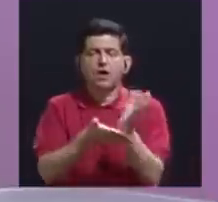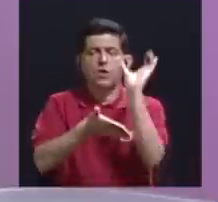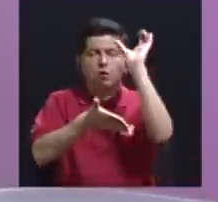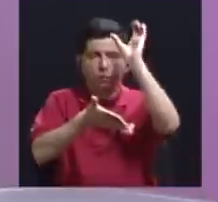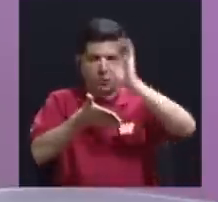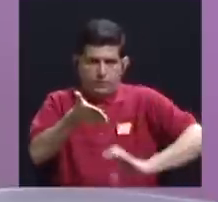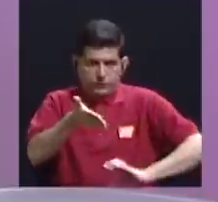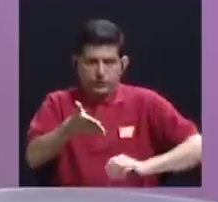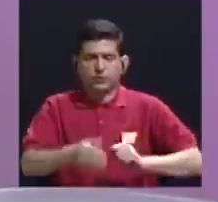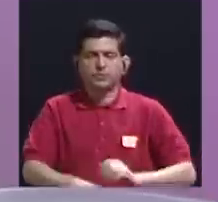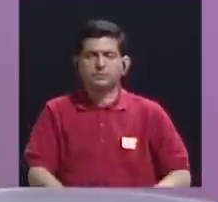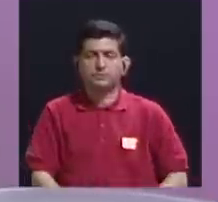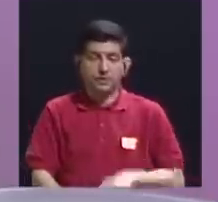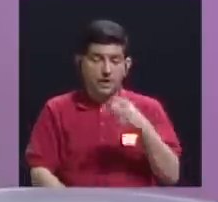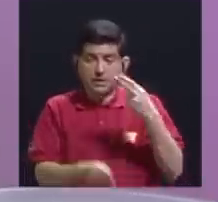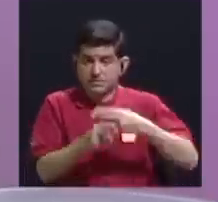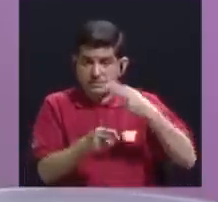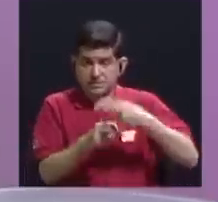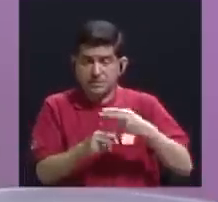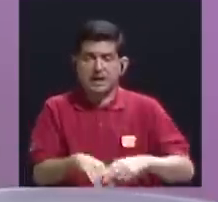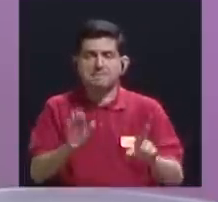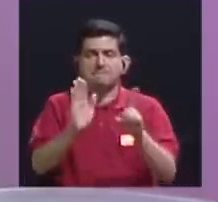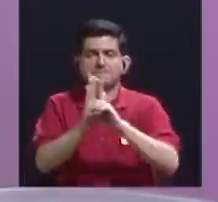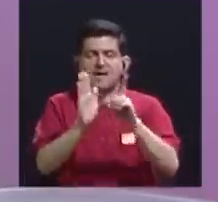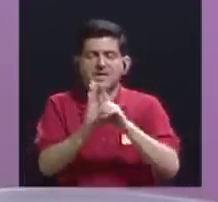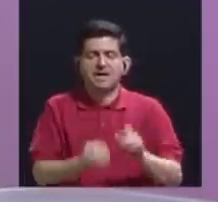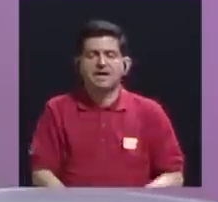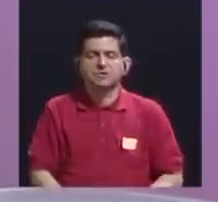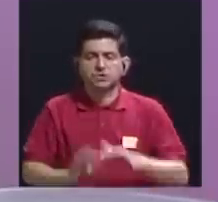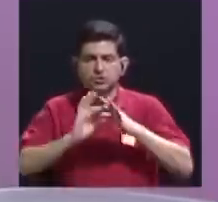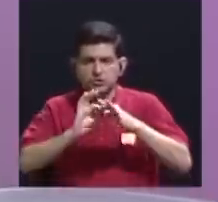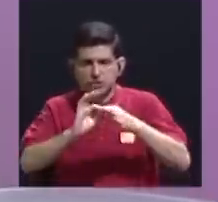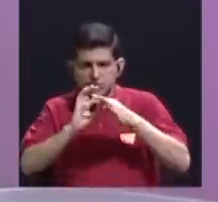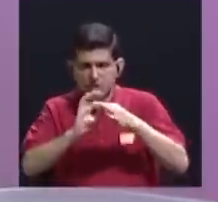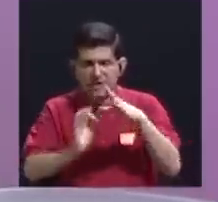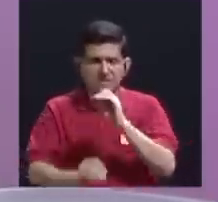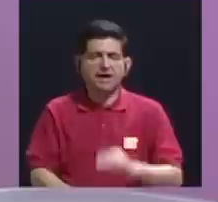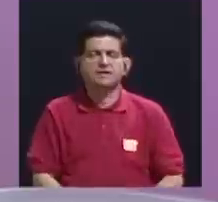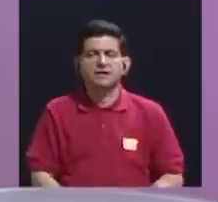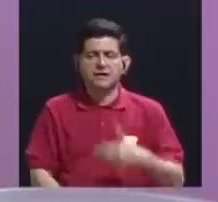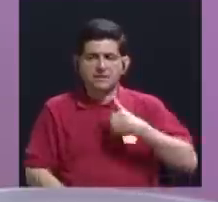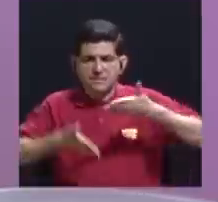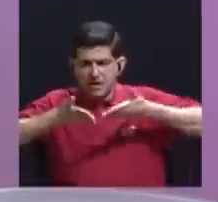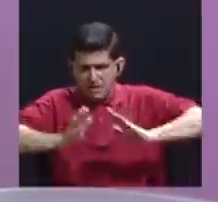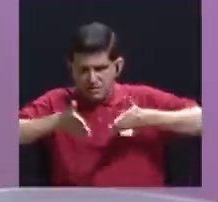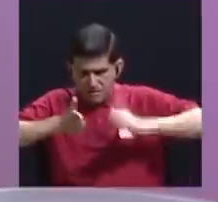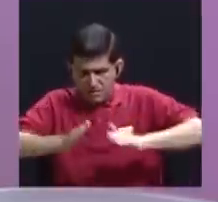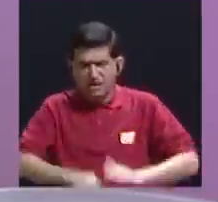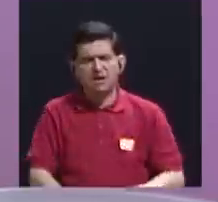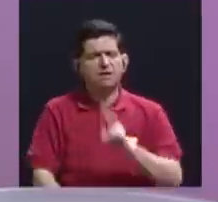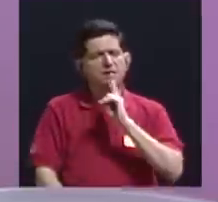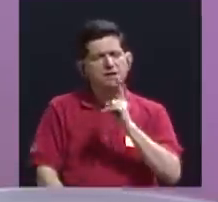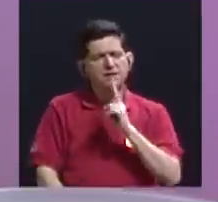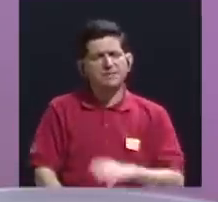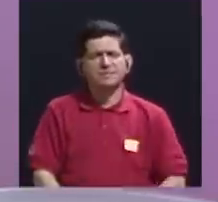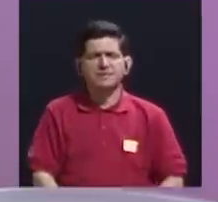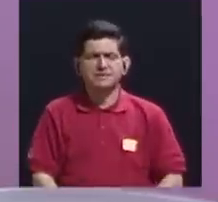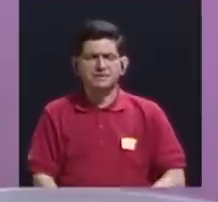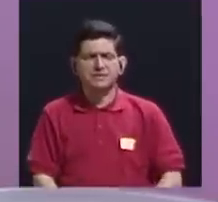capítulo que se llama de derechos sexuales y reproductivos y realmente mariazell